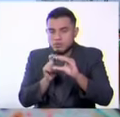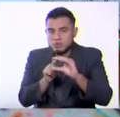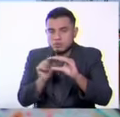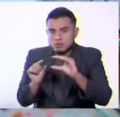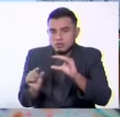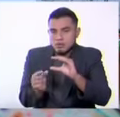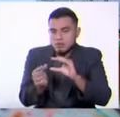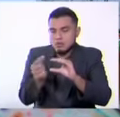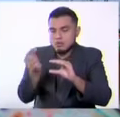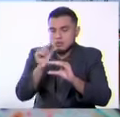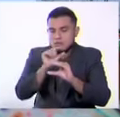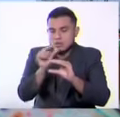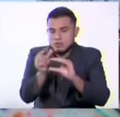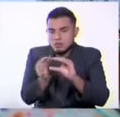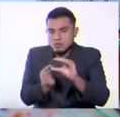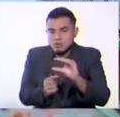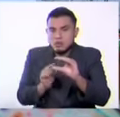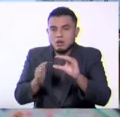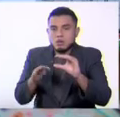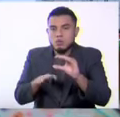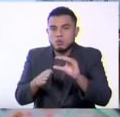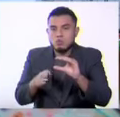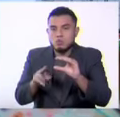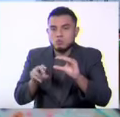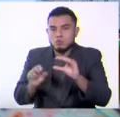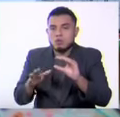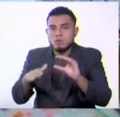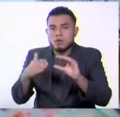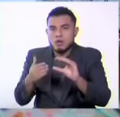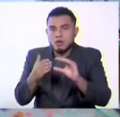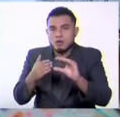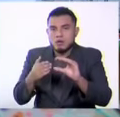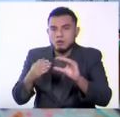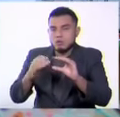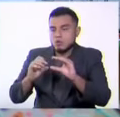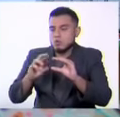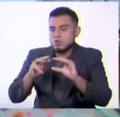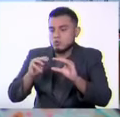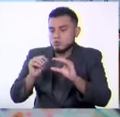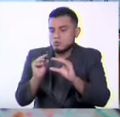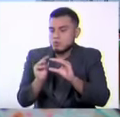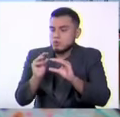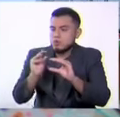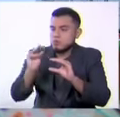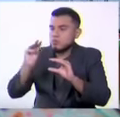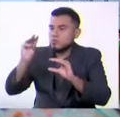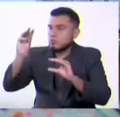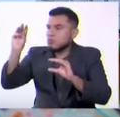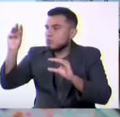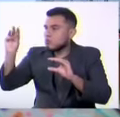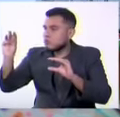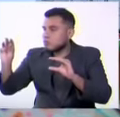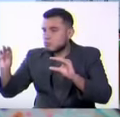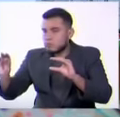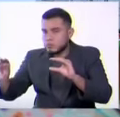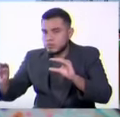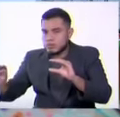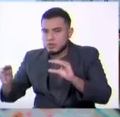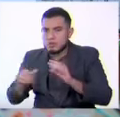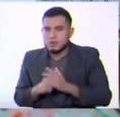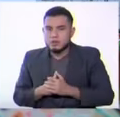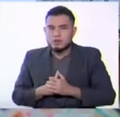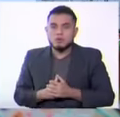uso para poder migrar los cromosomas al momento de la división celular. En